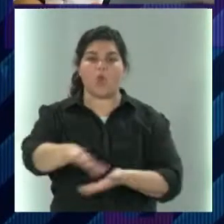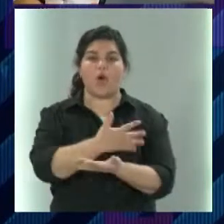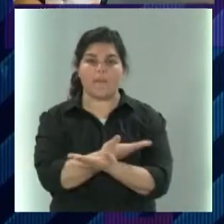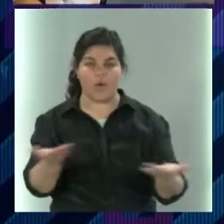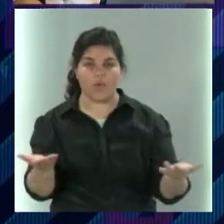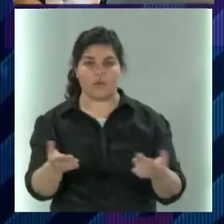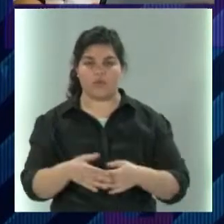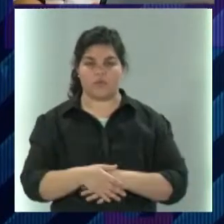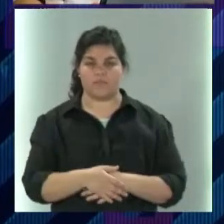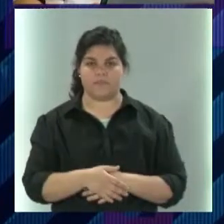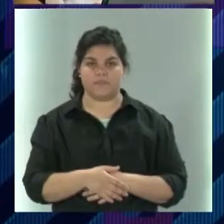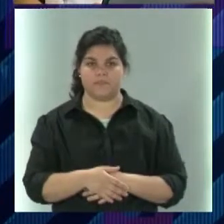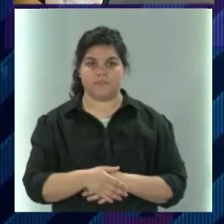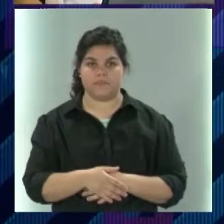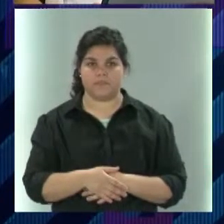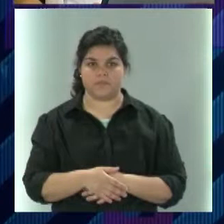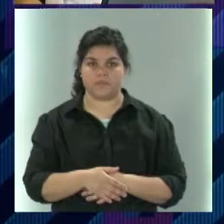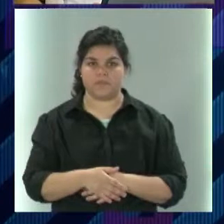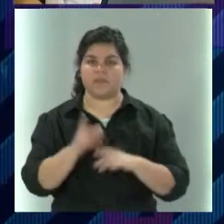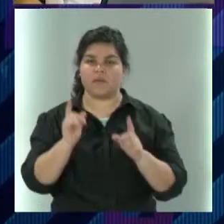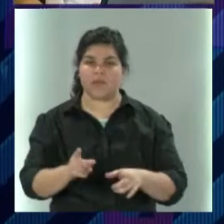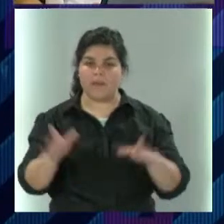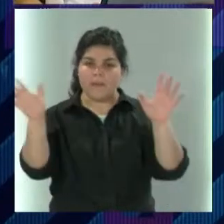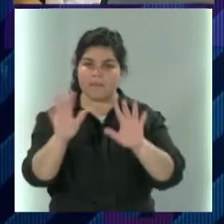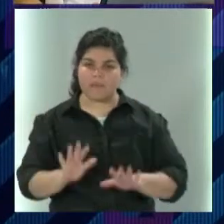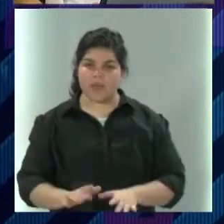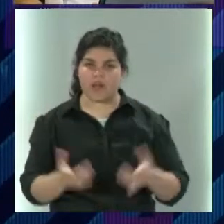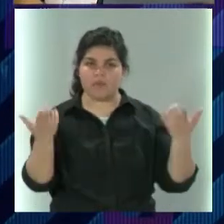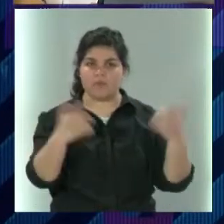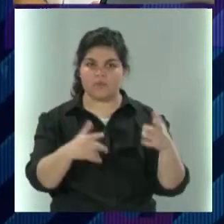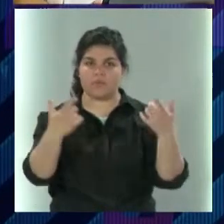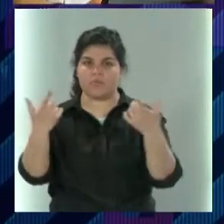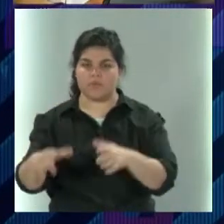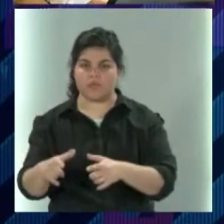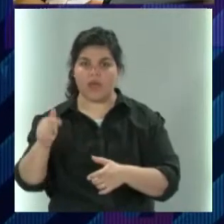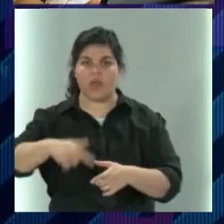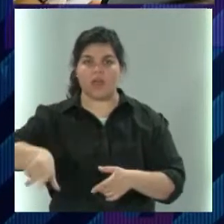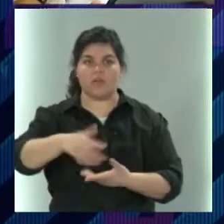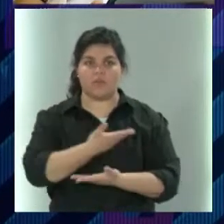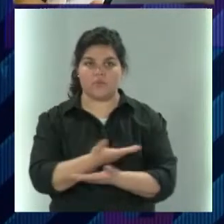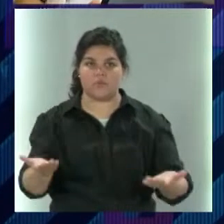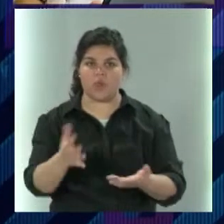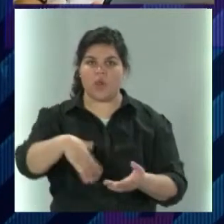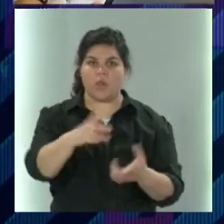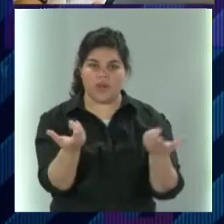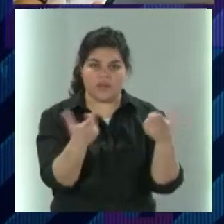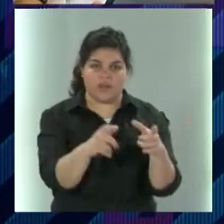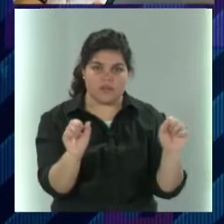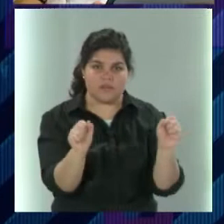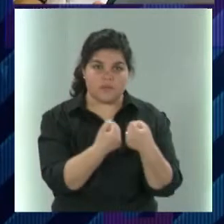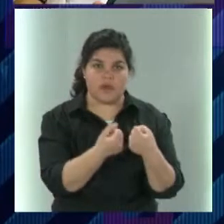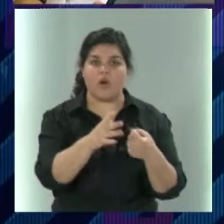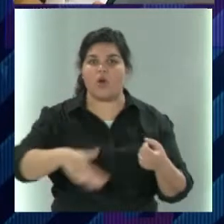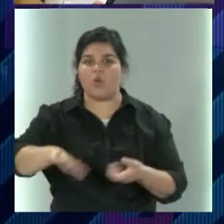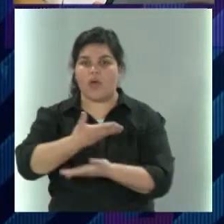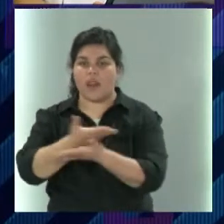o abiertos al público, organizar manifestaciones o reuniones públicas que convoque masivamente en locales cerrados o al aire libre